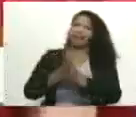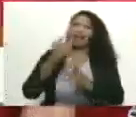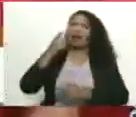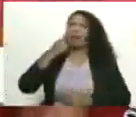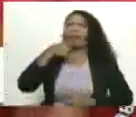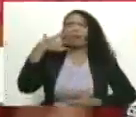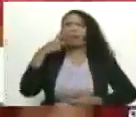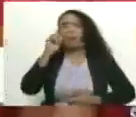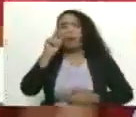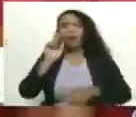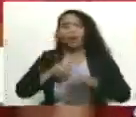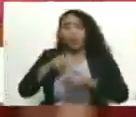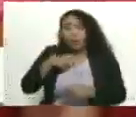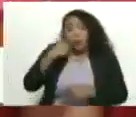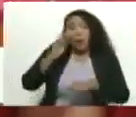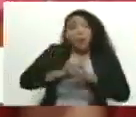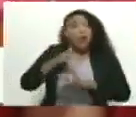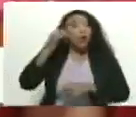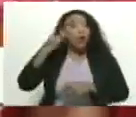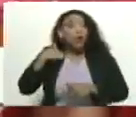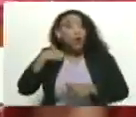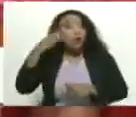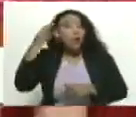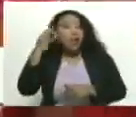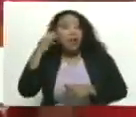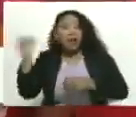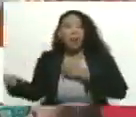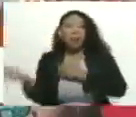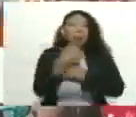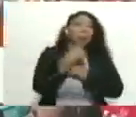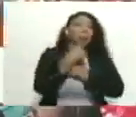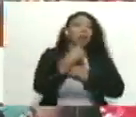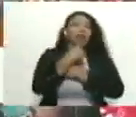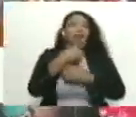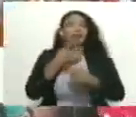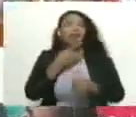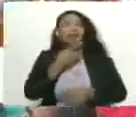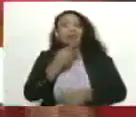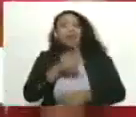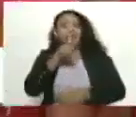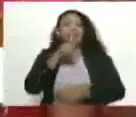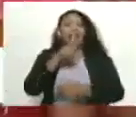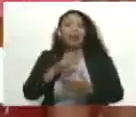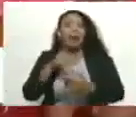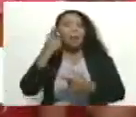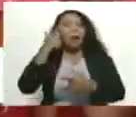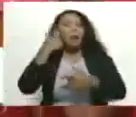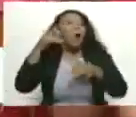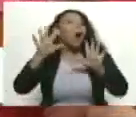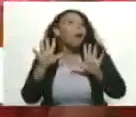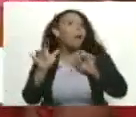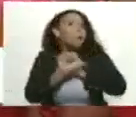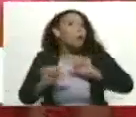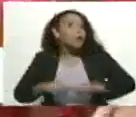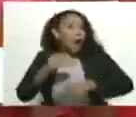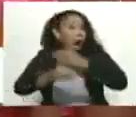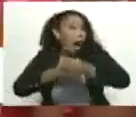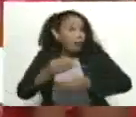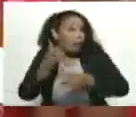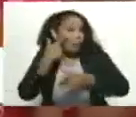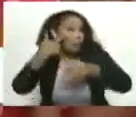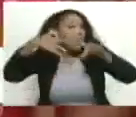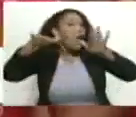Me da pena porque cada vez que pregunto por las mujeres nos dan una pela fea. Vamos a ver si aquí en Portuguesa se da. Vamos a